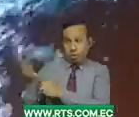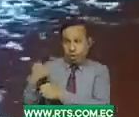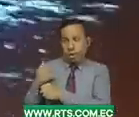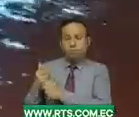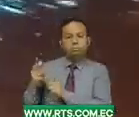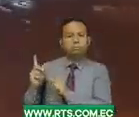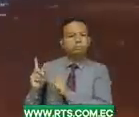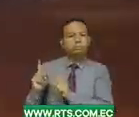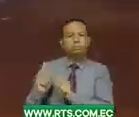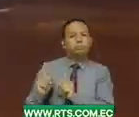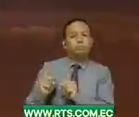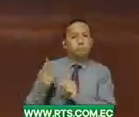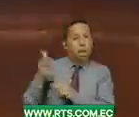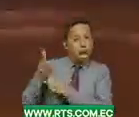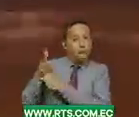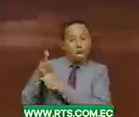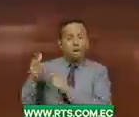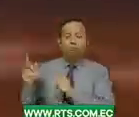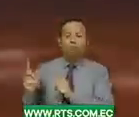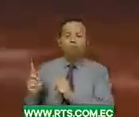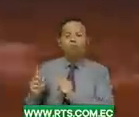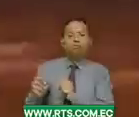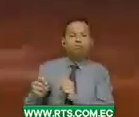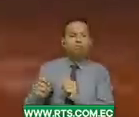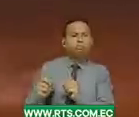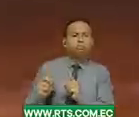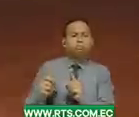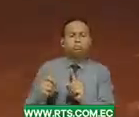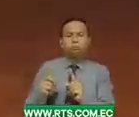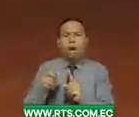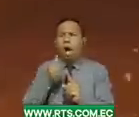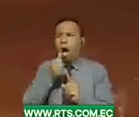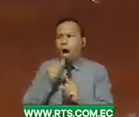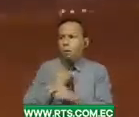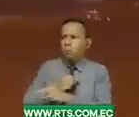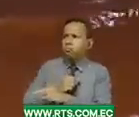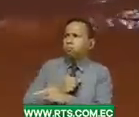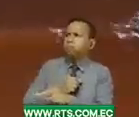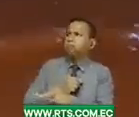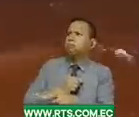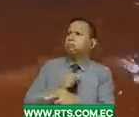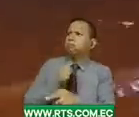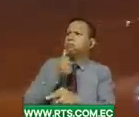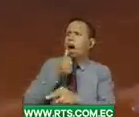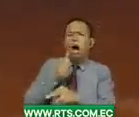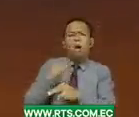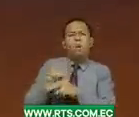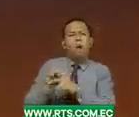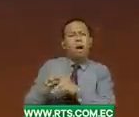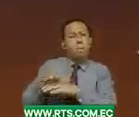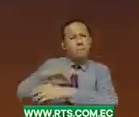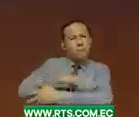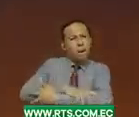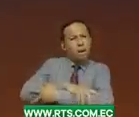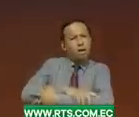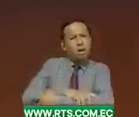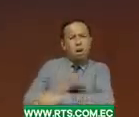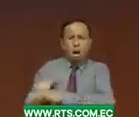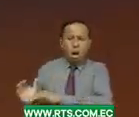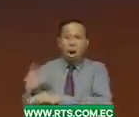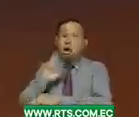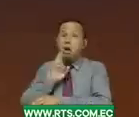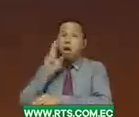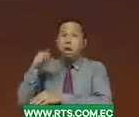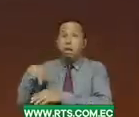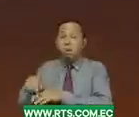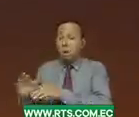junto a mí justamente, y vemos cómo parte del malecón prácticamente sigue inundado, pues no. Dentro de lo que nosotros supimos